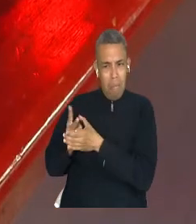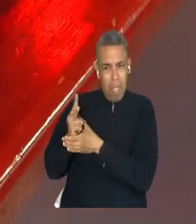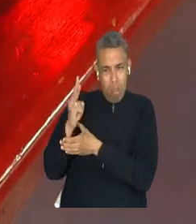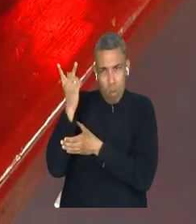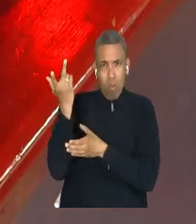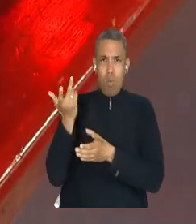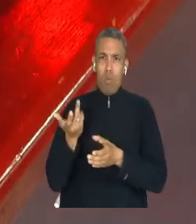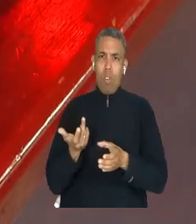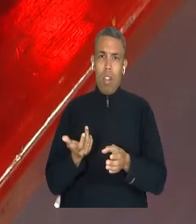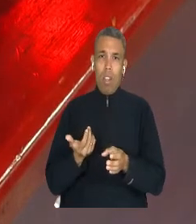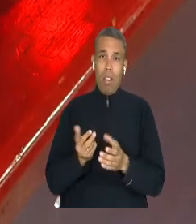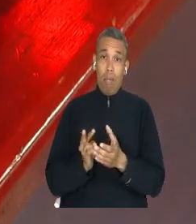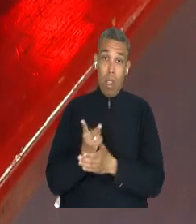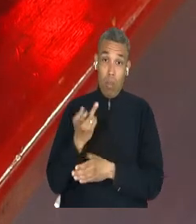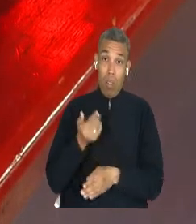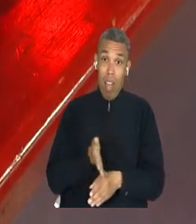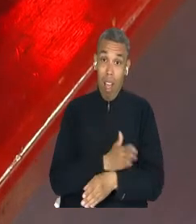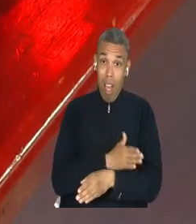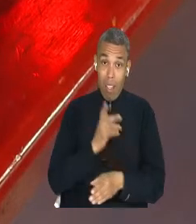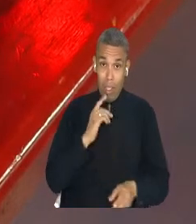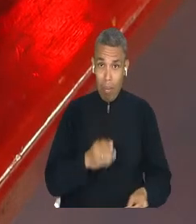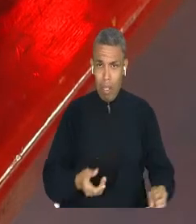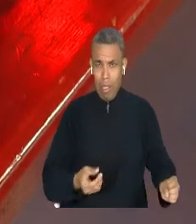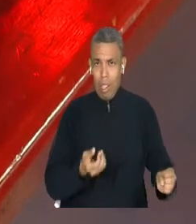sus verduras van salteadas, sus carnes van con